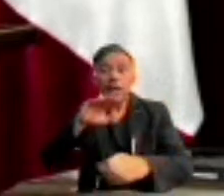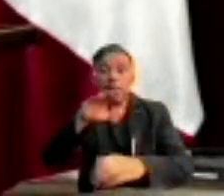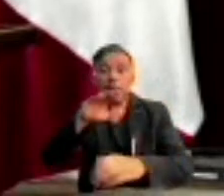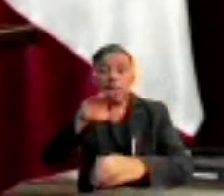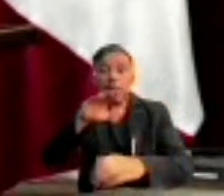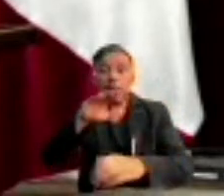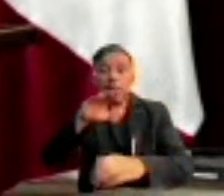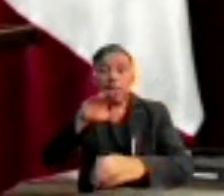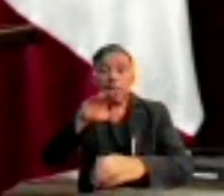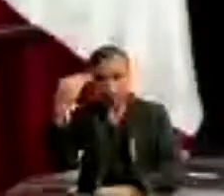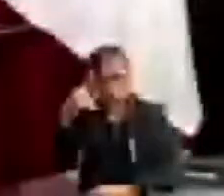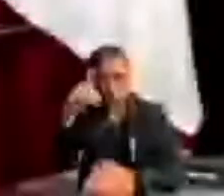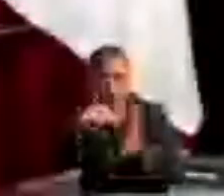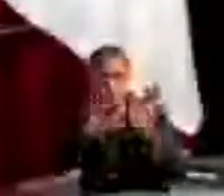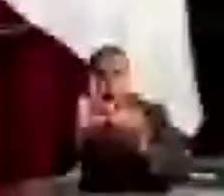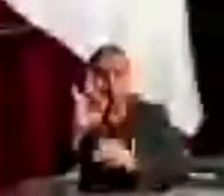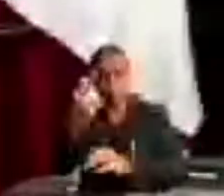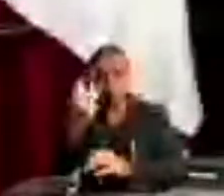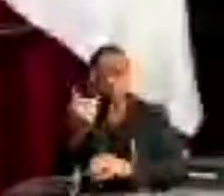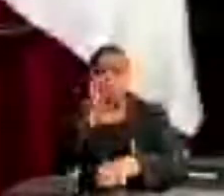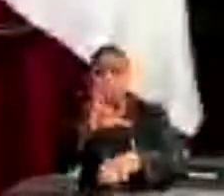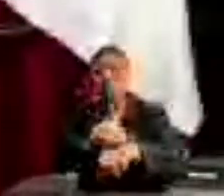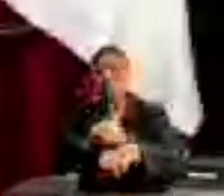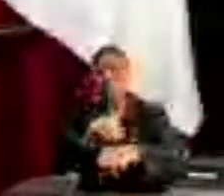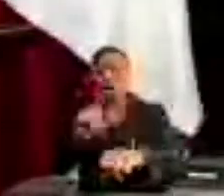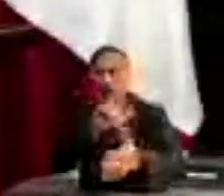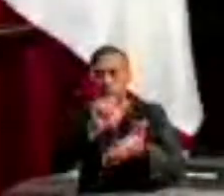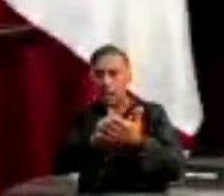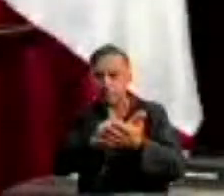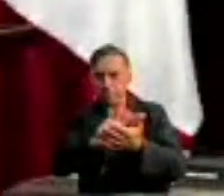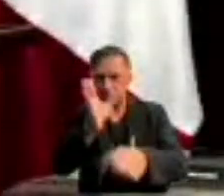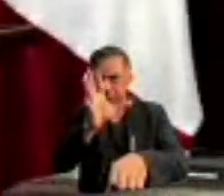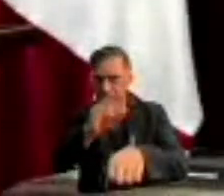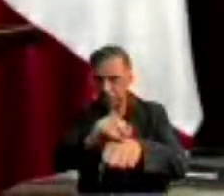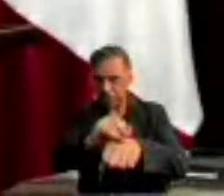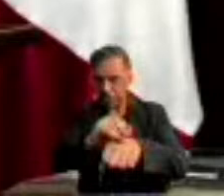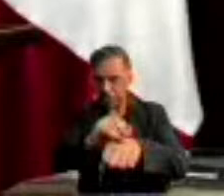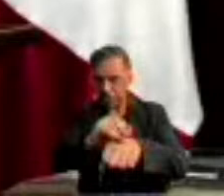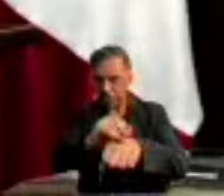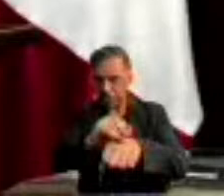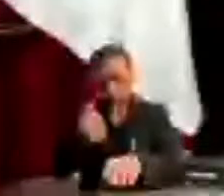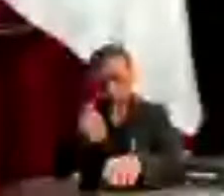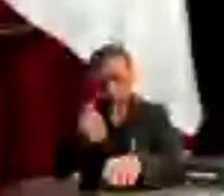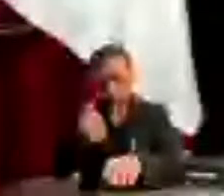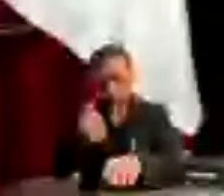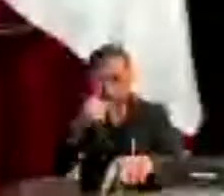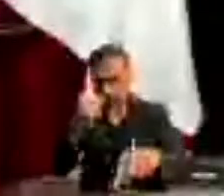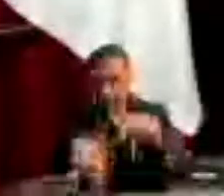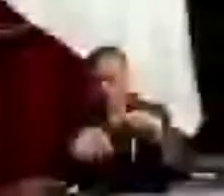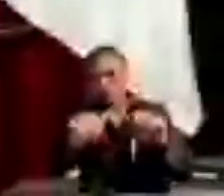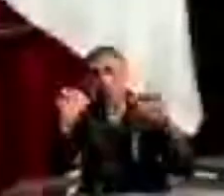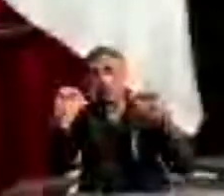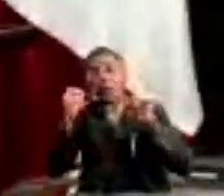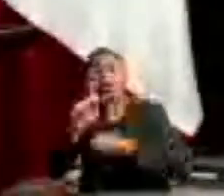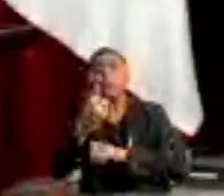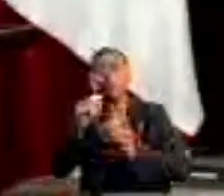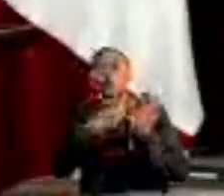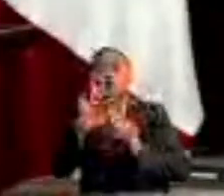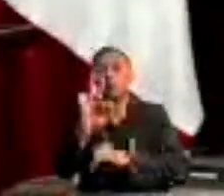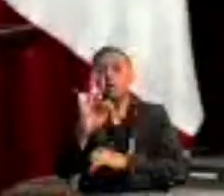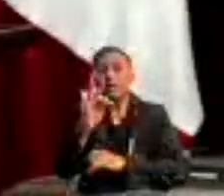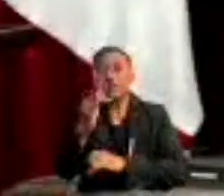1942. Pero el 1 de noviembre de 1944, el asesino obtuvo su